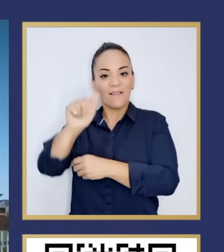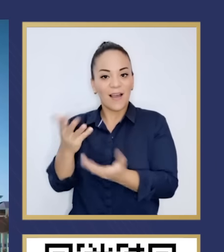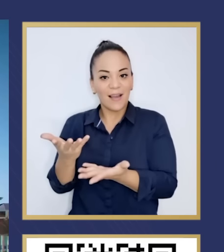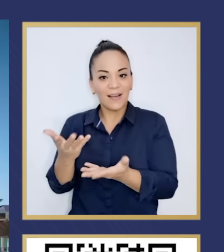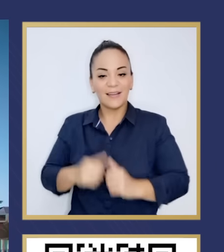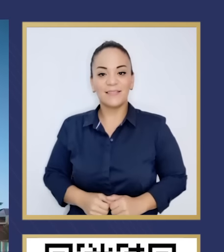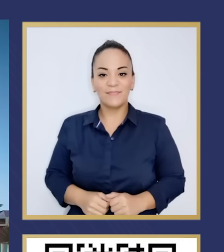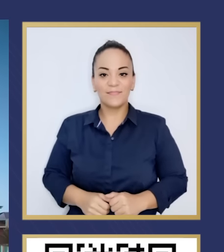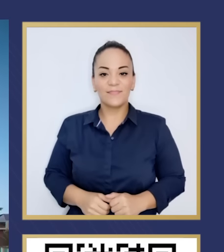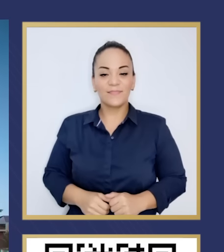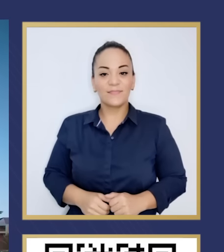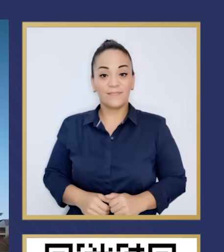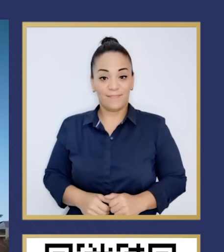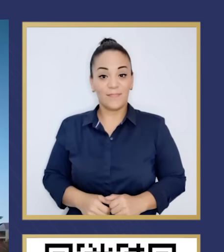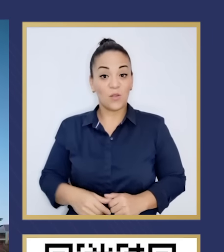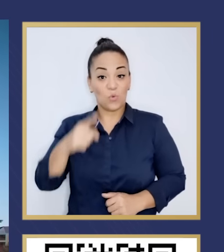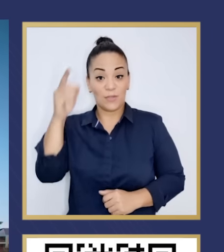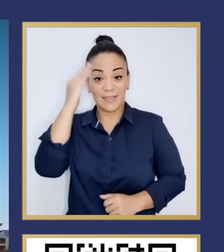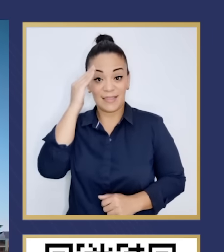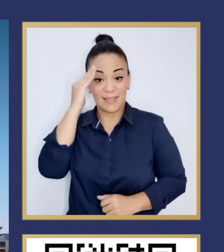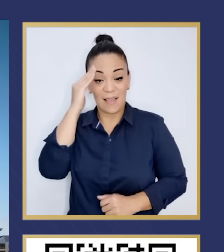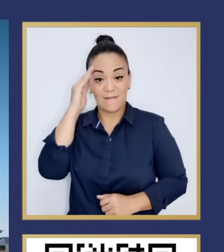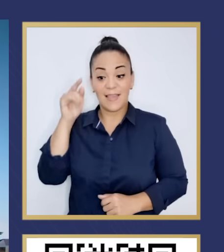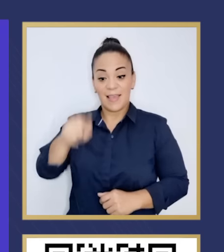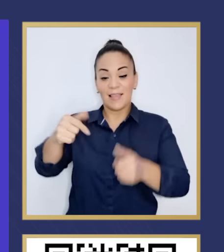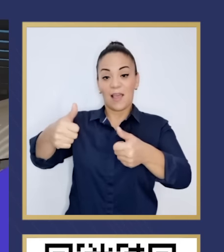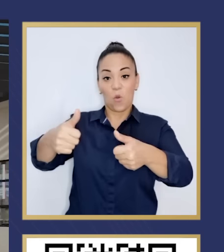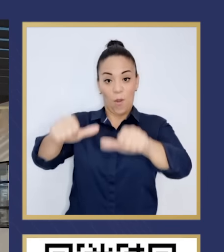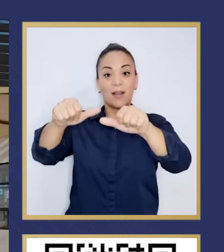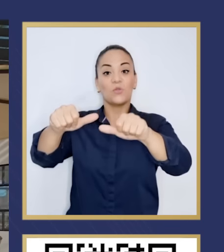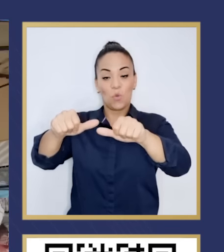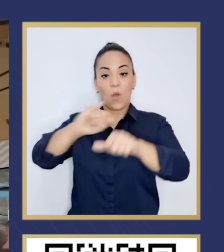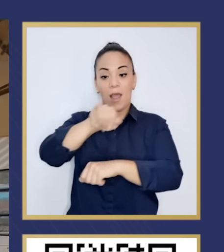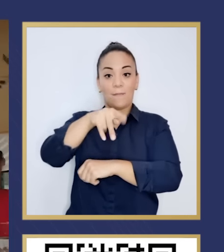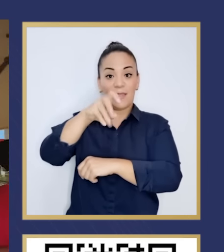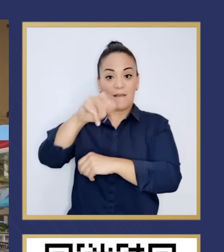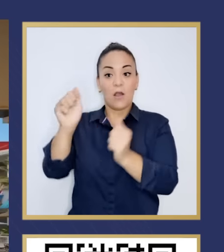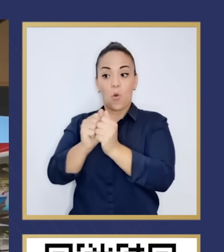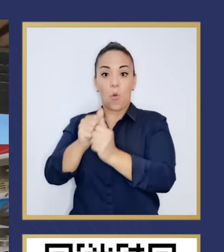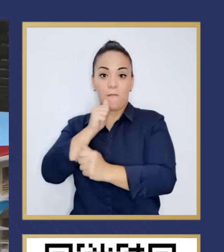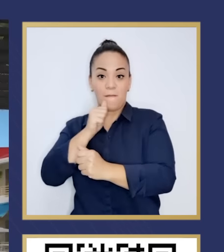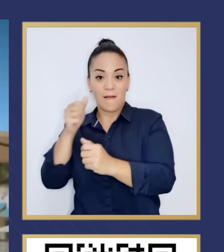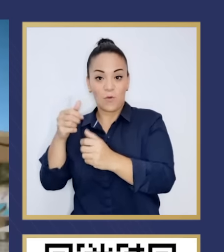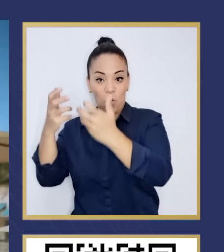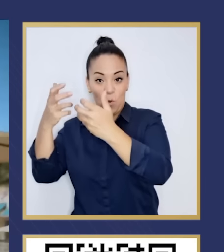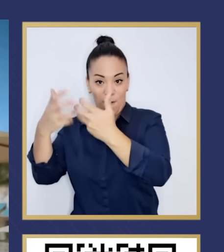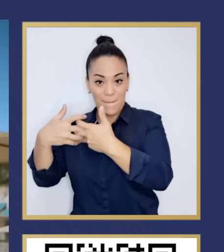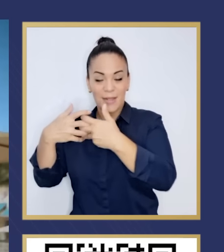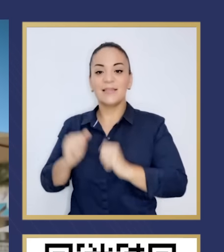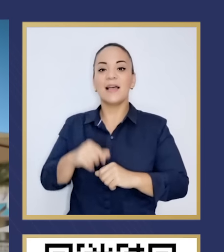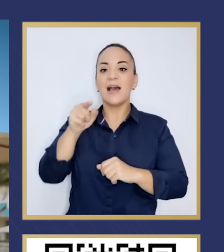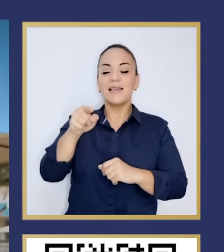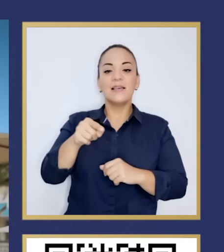¿Sabe usted que en este acuerdo, que generará 20 mil empleos para Limón, Javdeva solo